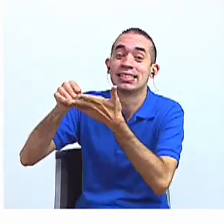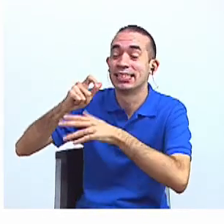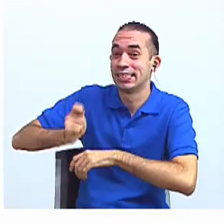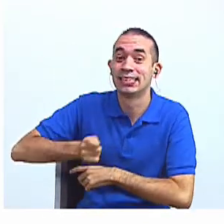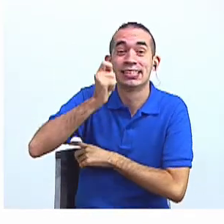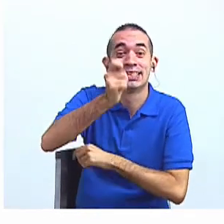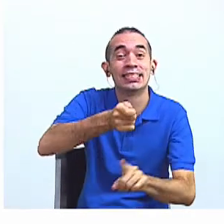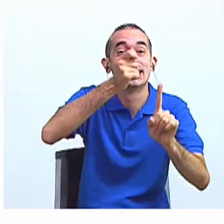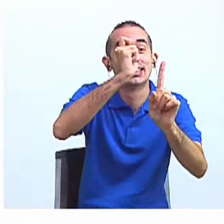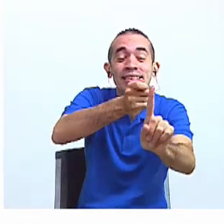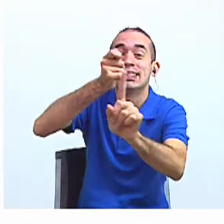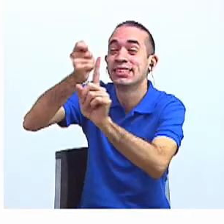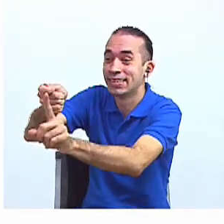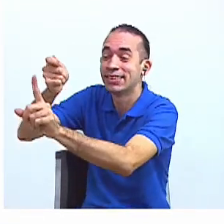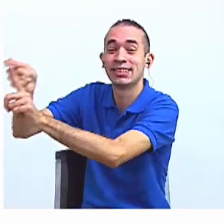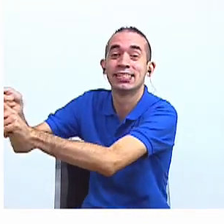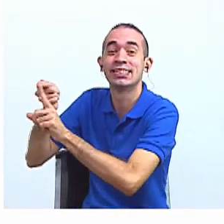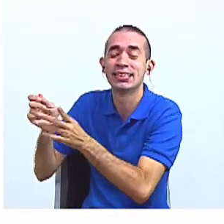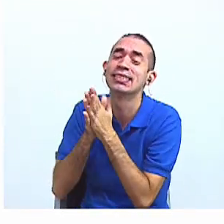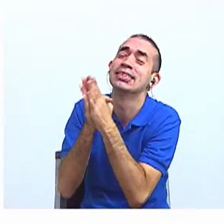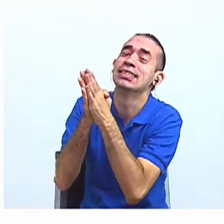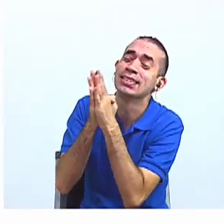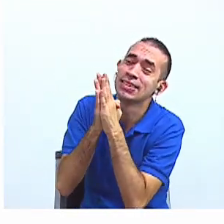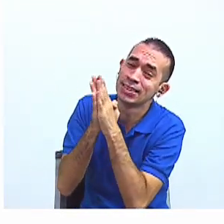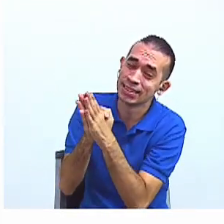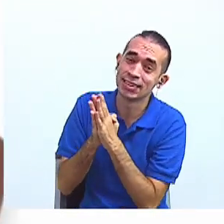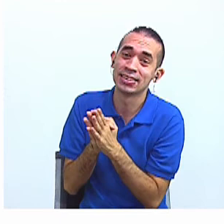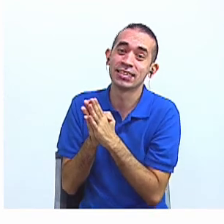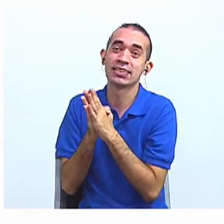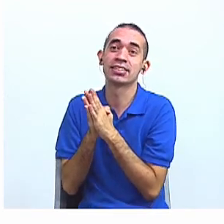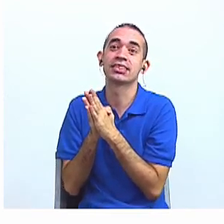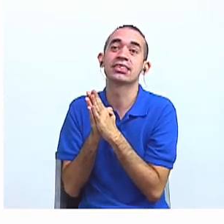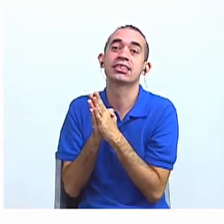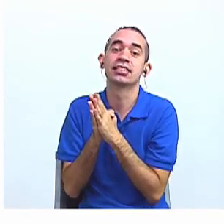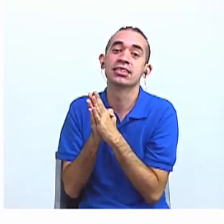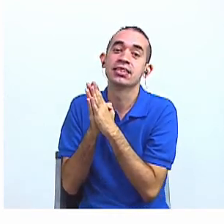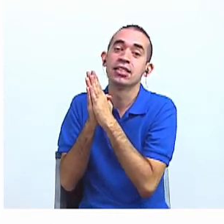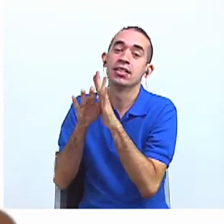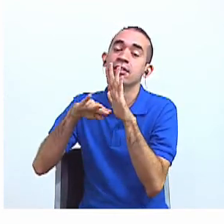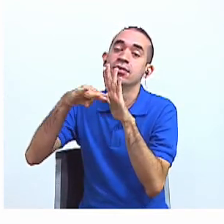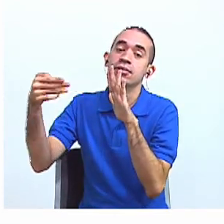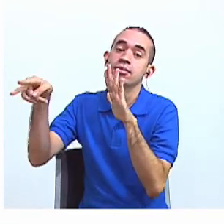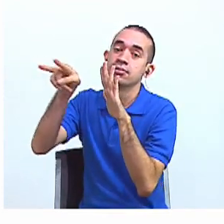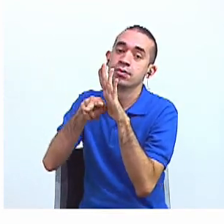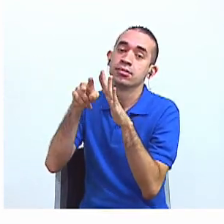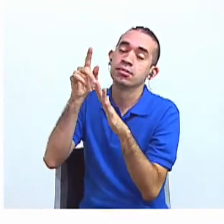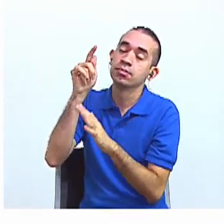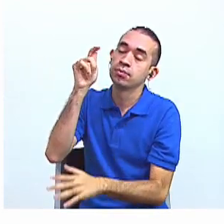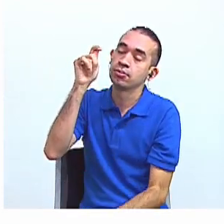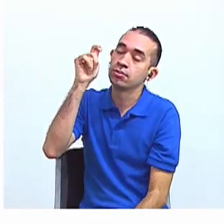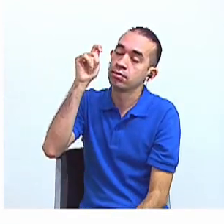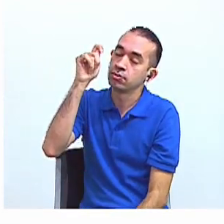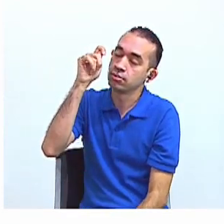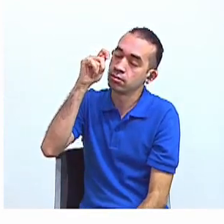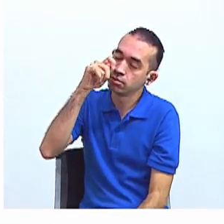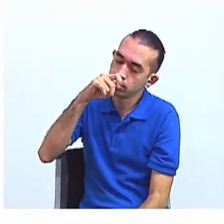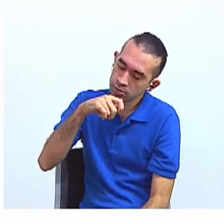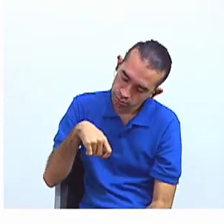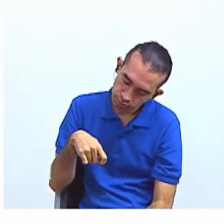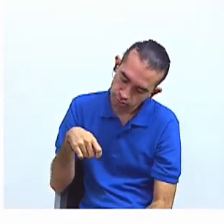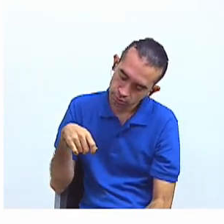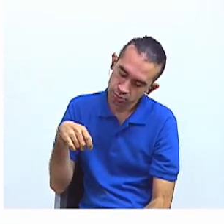en puerta a todas partes. El niño finalmente se queda dormido y el médico real permanece a su